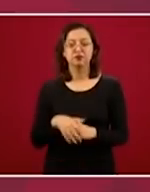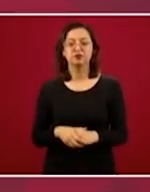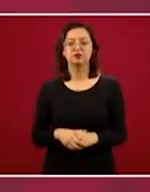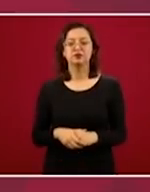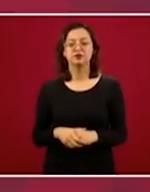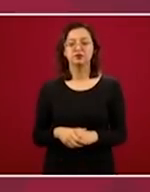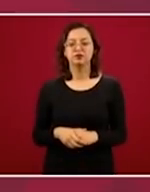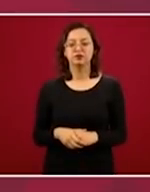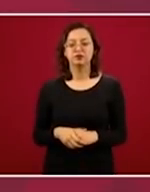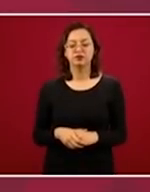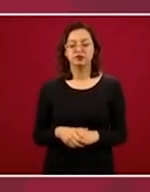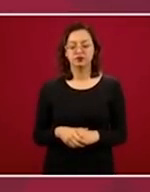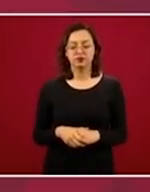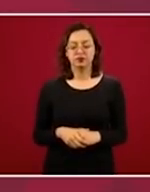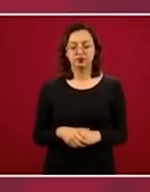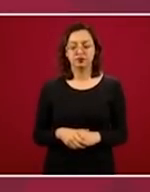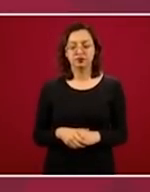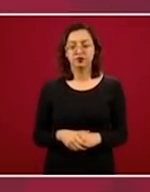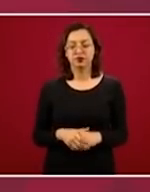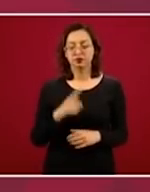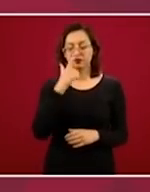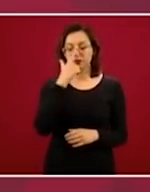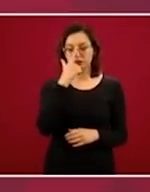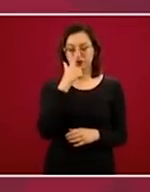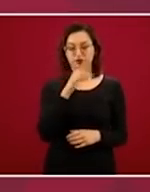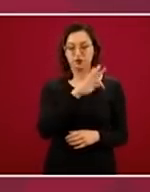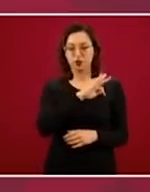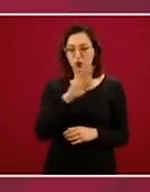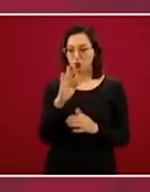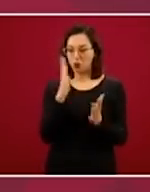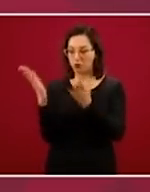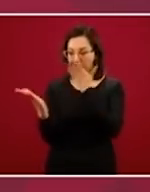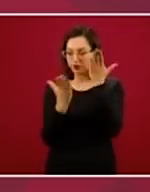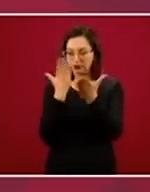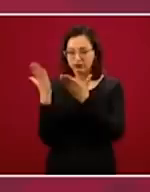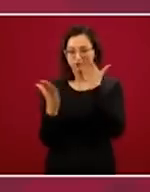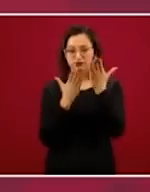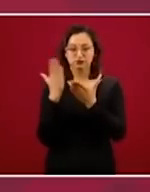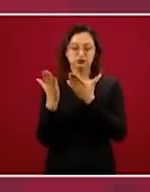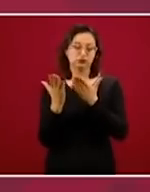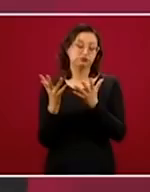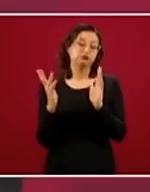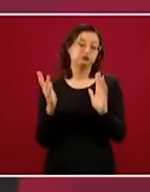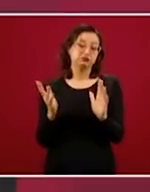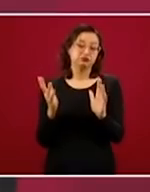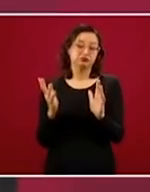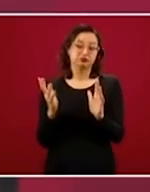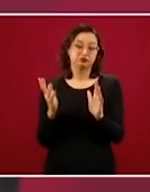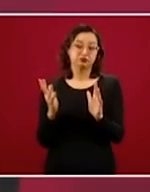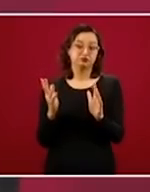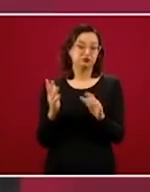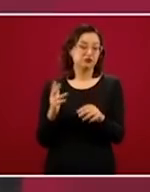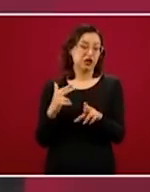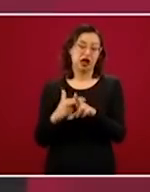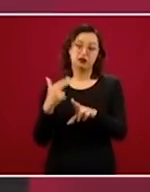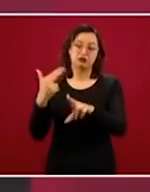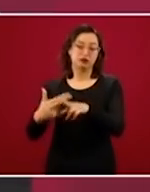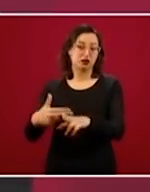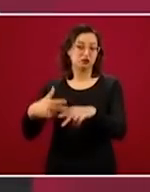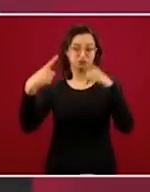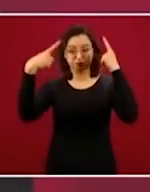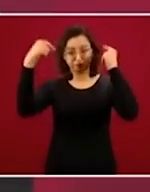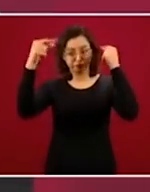y puedan y estudiar y terminar una carrera